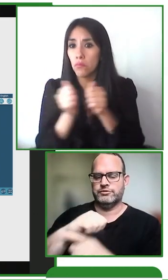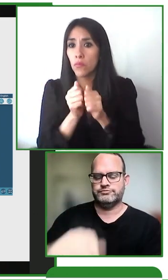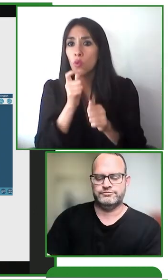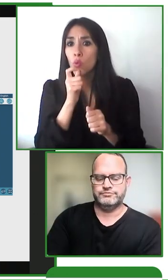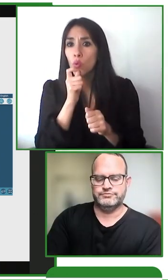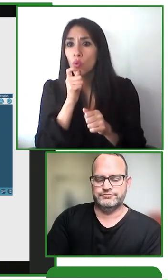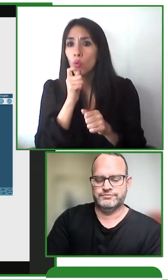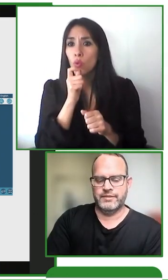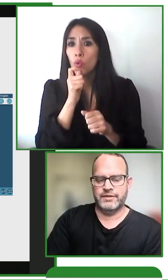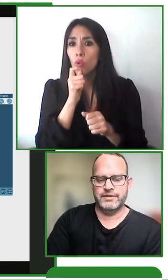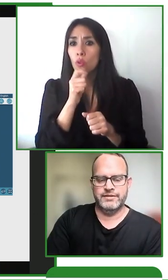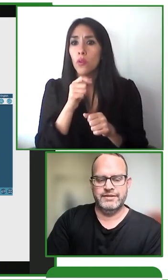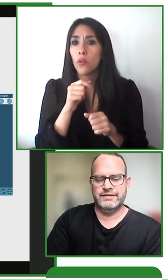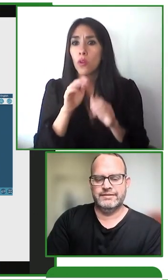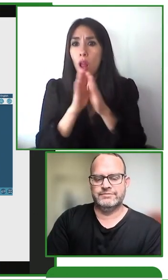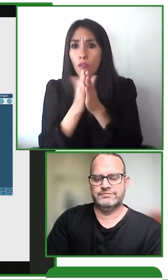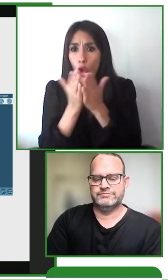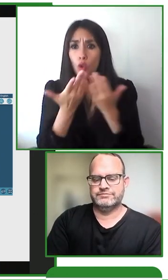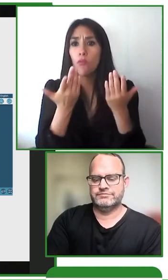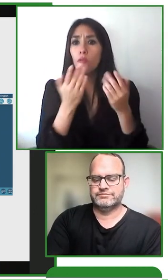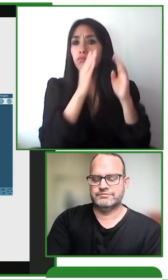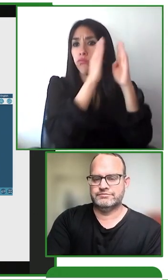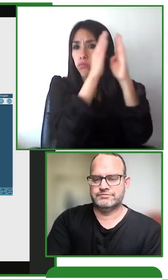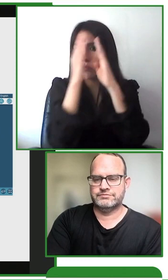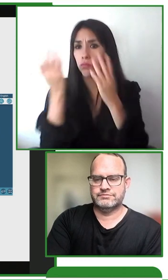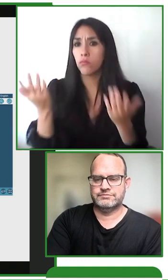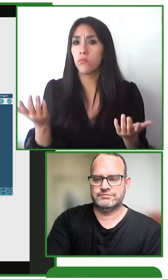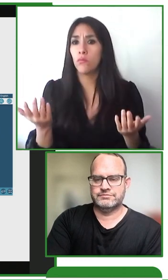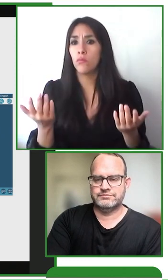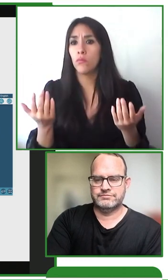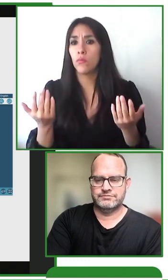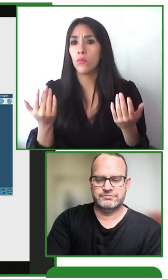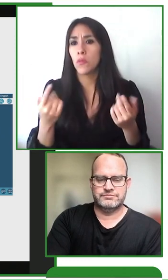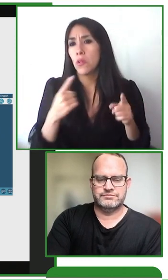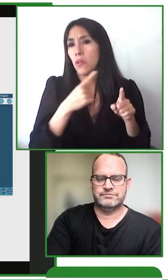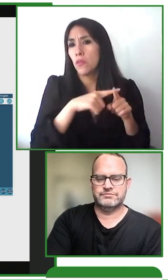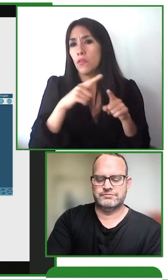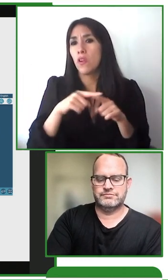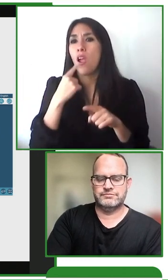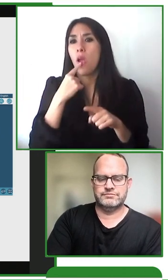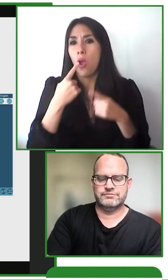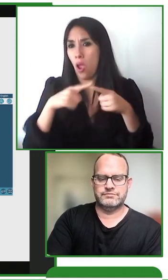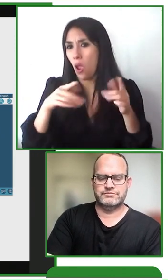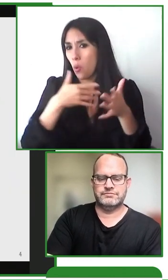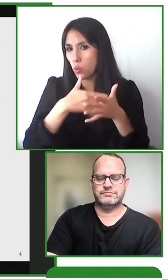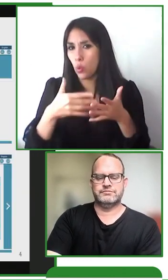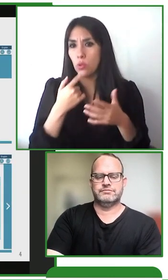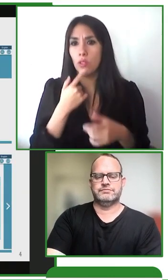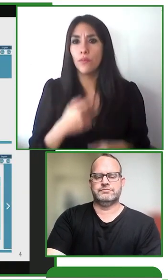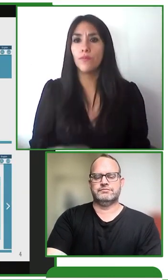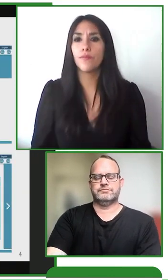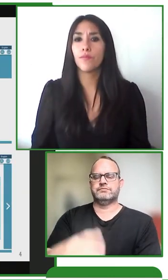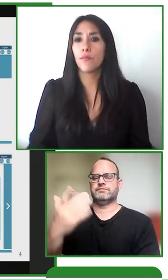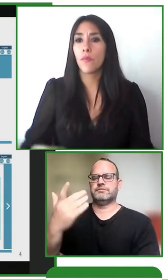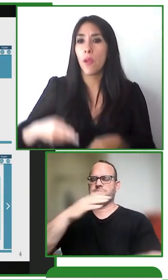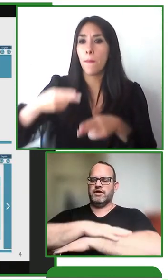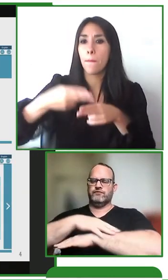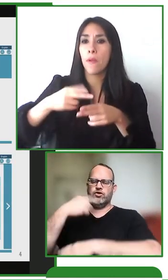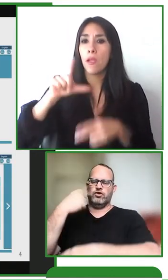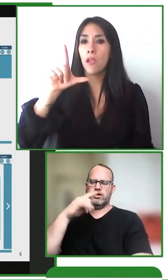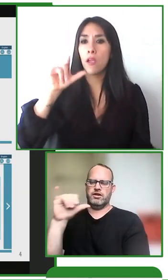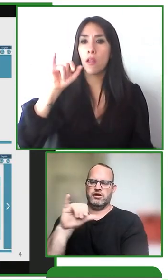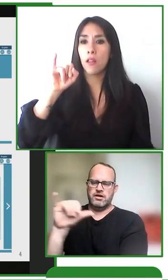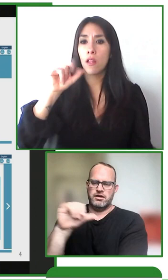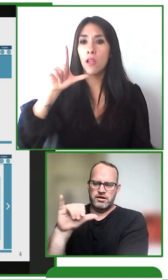en una gran cantidad de idiomas. Es en línea y la capacitación para crear historias también está disponible